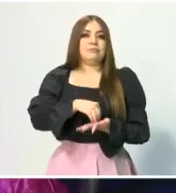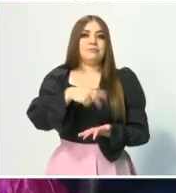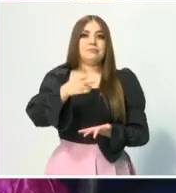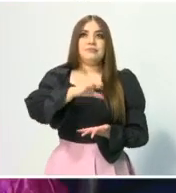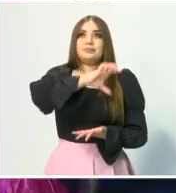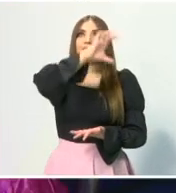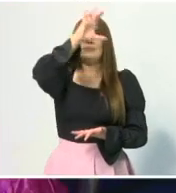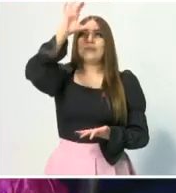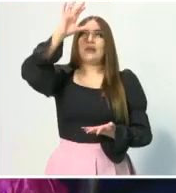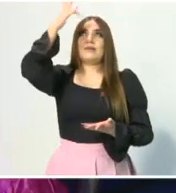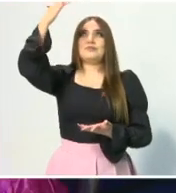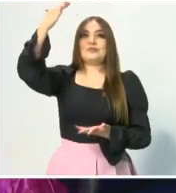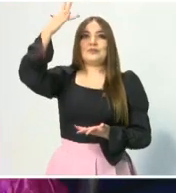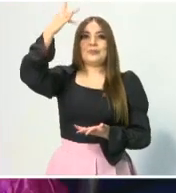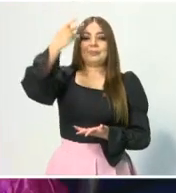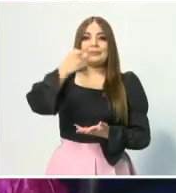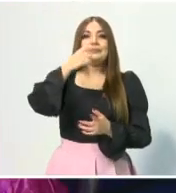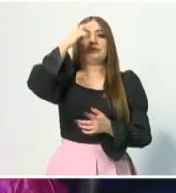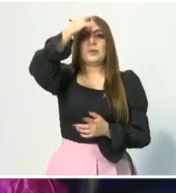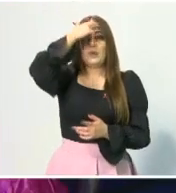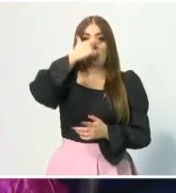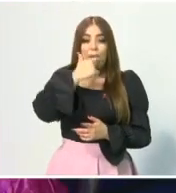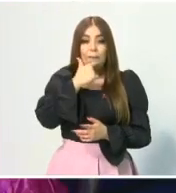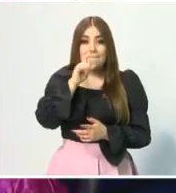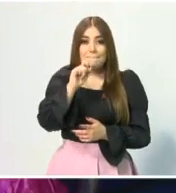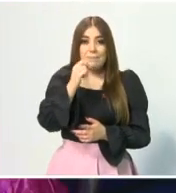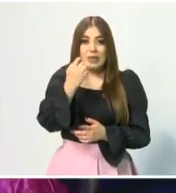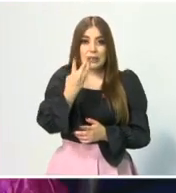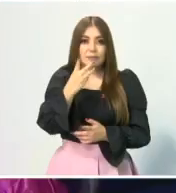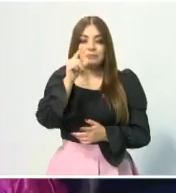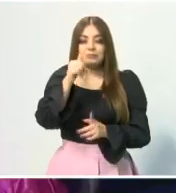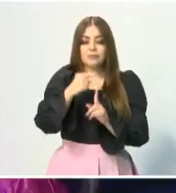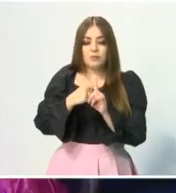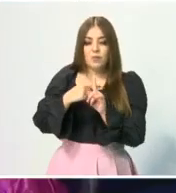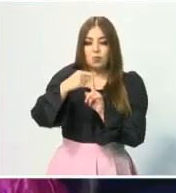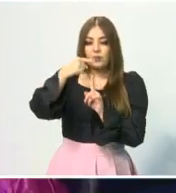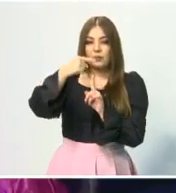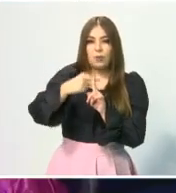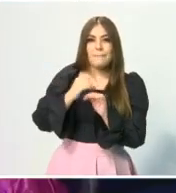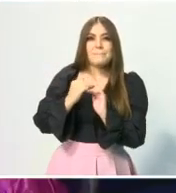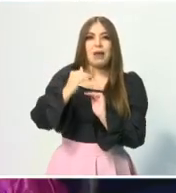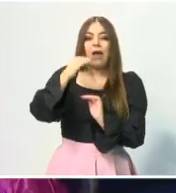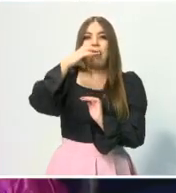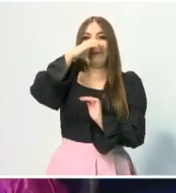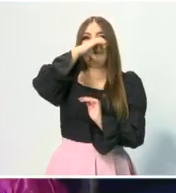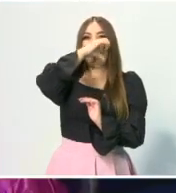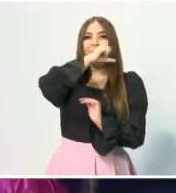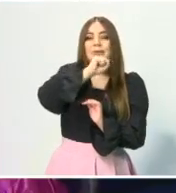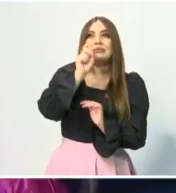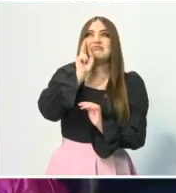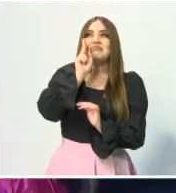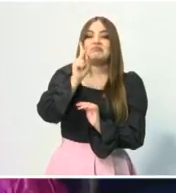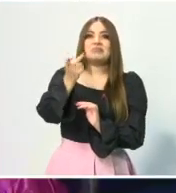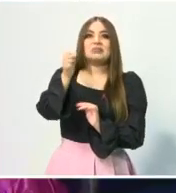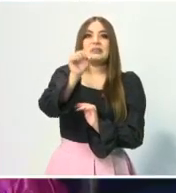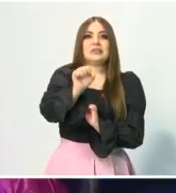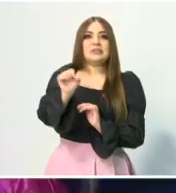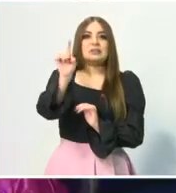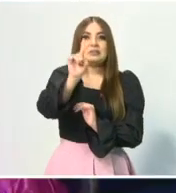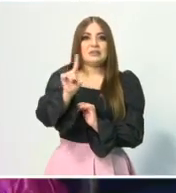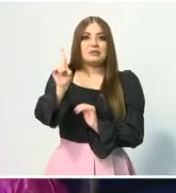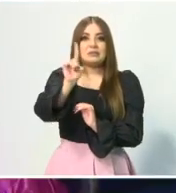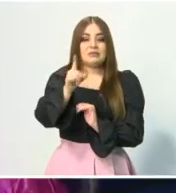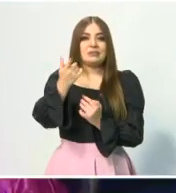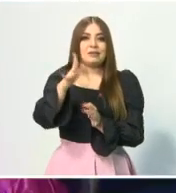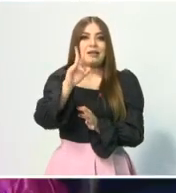el día lo haremos con 23. El termómetro un poquito más cálido a lo que vimos este fin de semana, ya